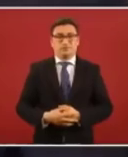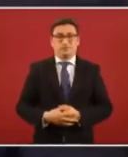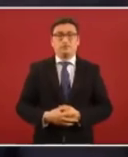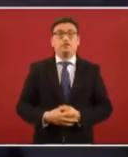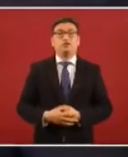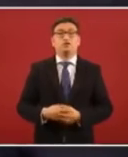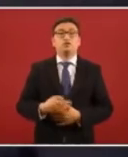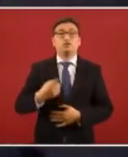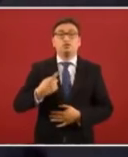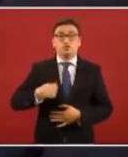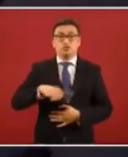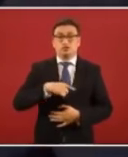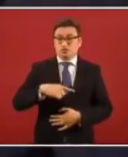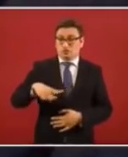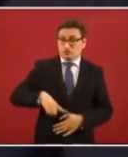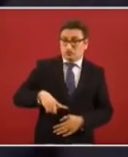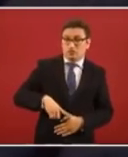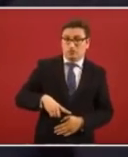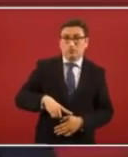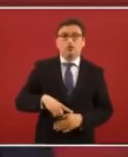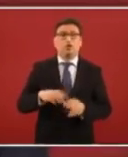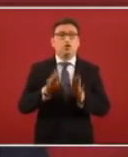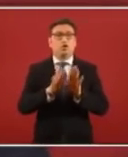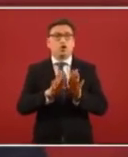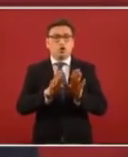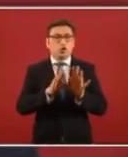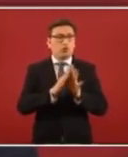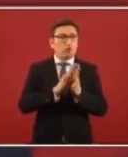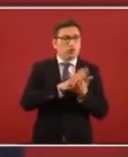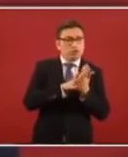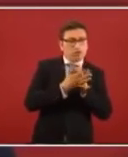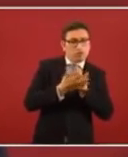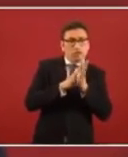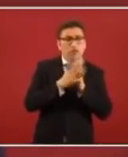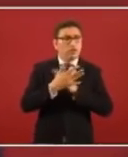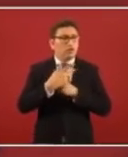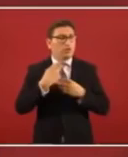Nosotros no establecemos relaciones de complicidad con nadie.